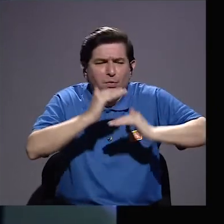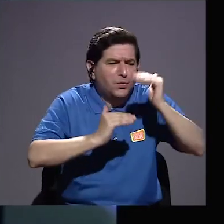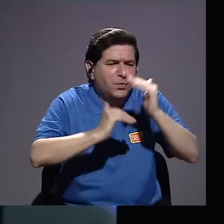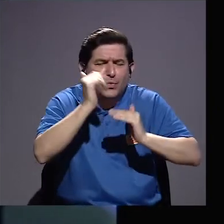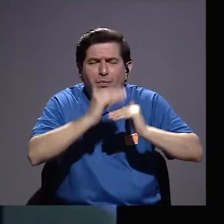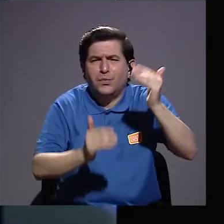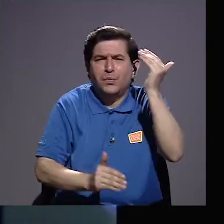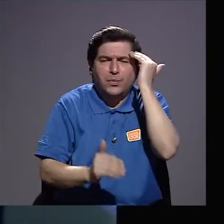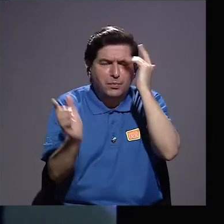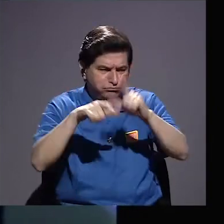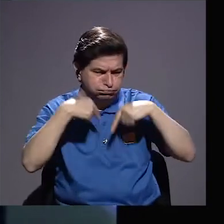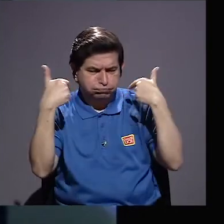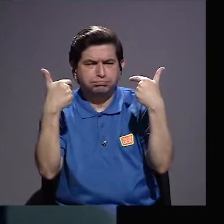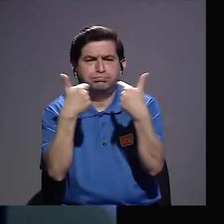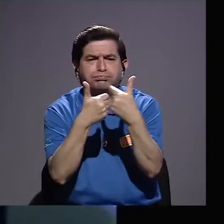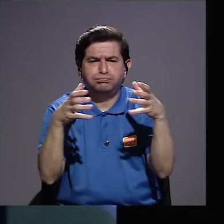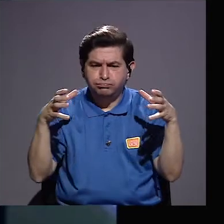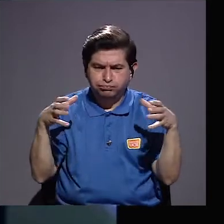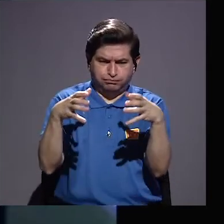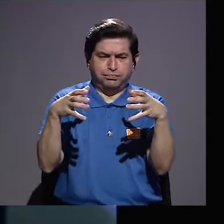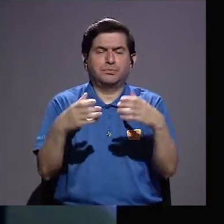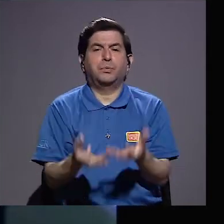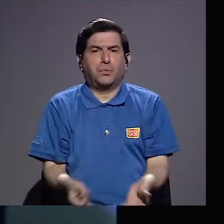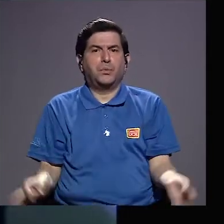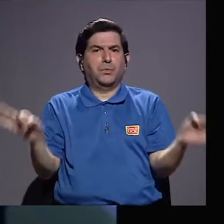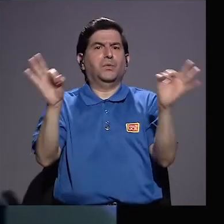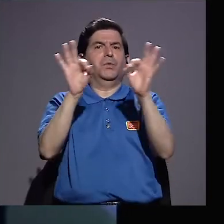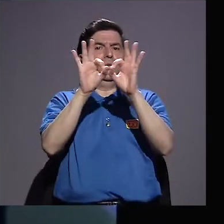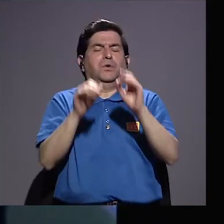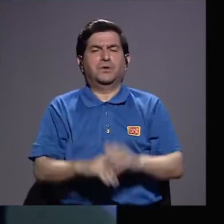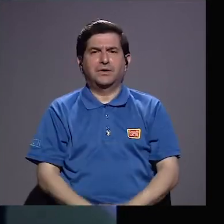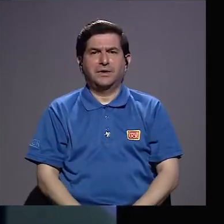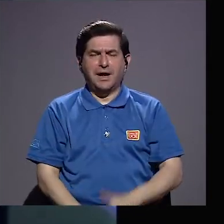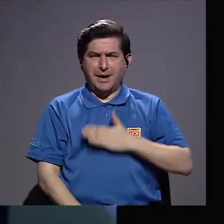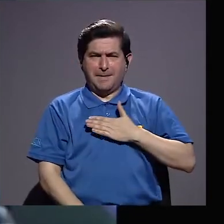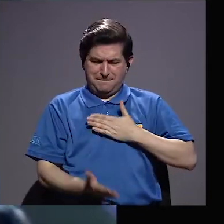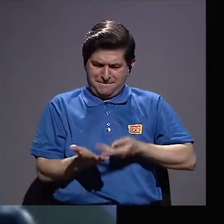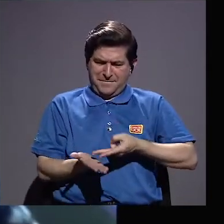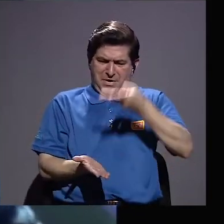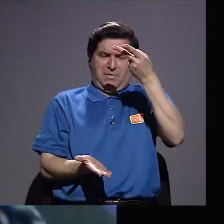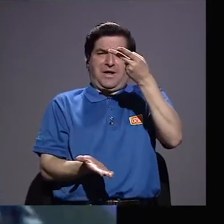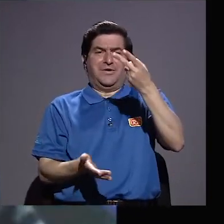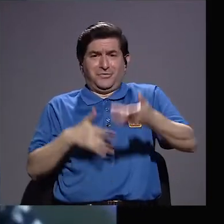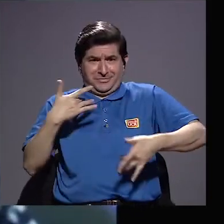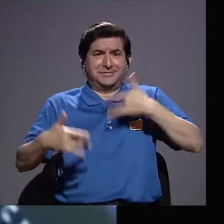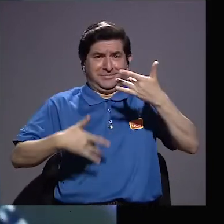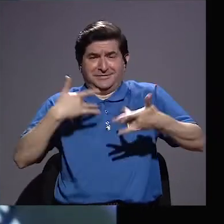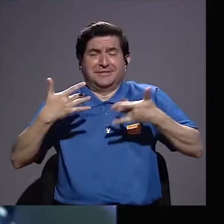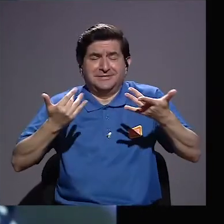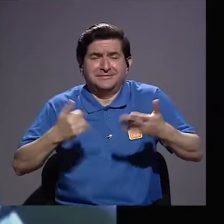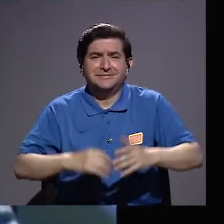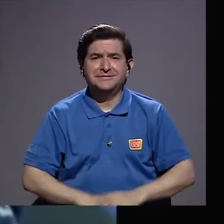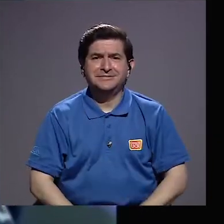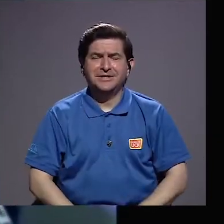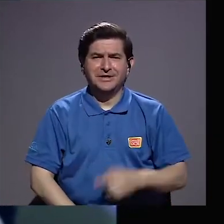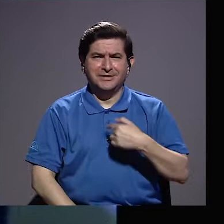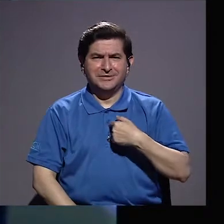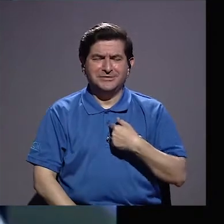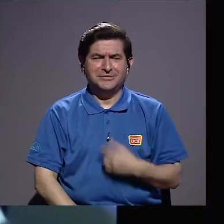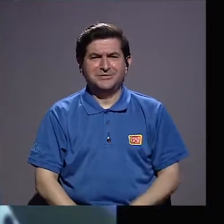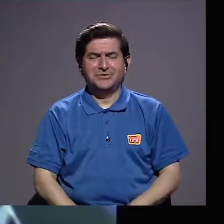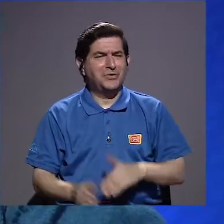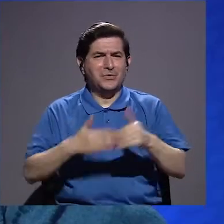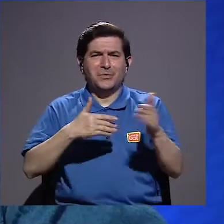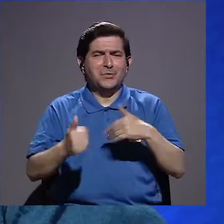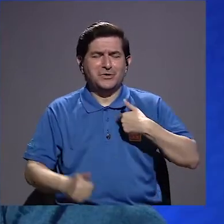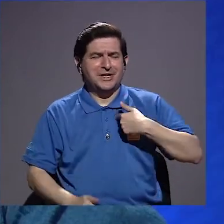conocimiento colectivo me ha enriquecido mucho y me siento muy, muy enriquecida, me siento muy, muy grande, a pesar de ser enana,